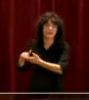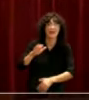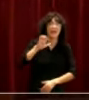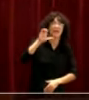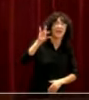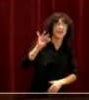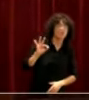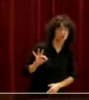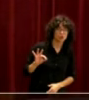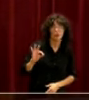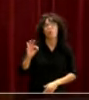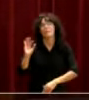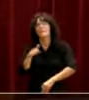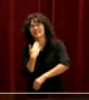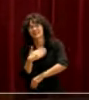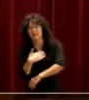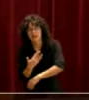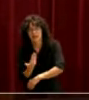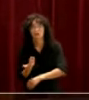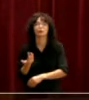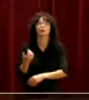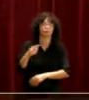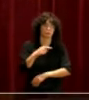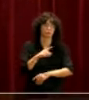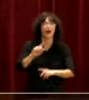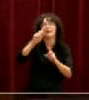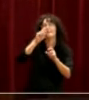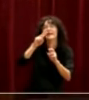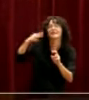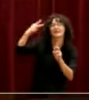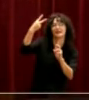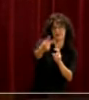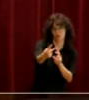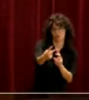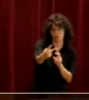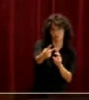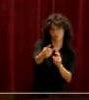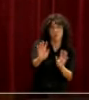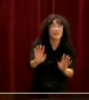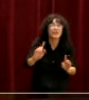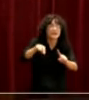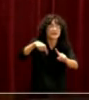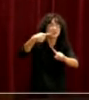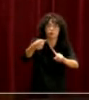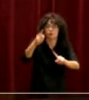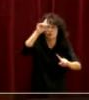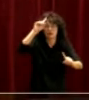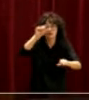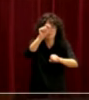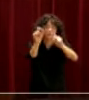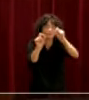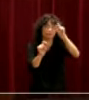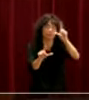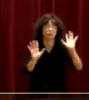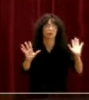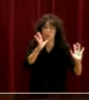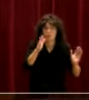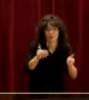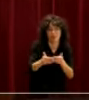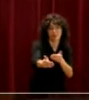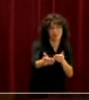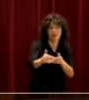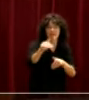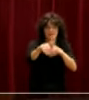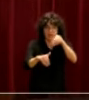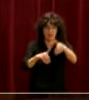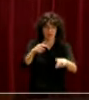año. Y ya en el último no se puede hacer porque tenemos elecciones y ya sabemos lo que pasa en elecciones. Que a todos estos que subvencionan con nuestro